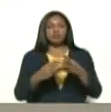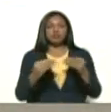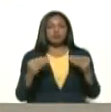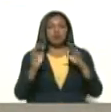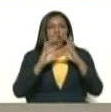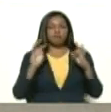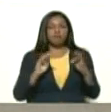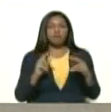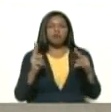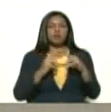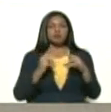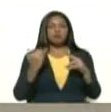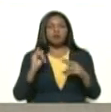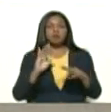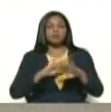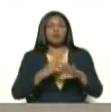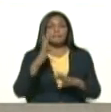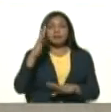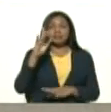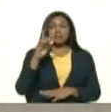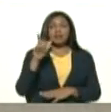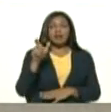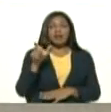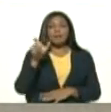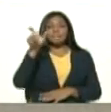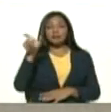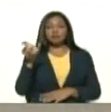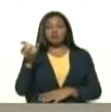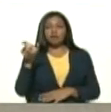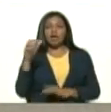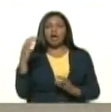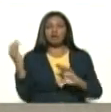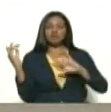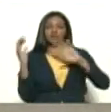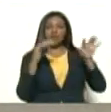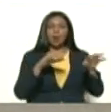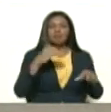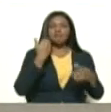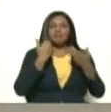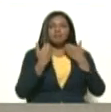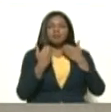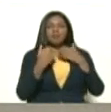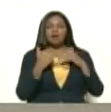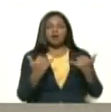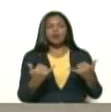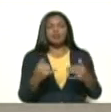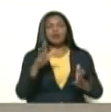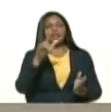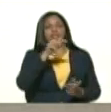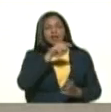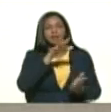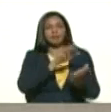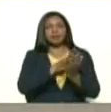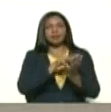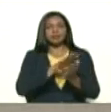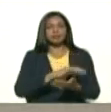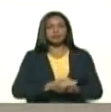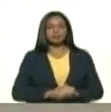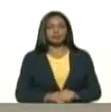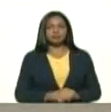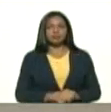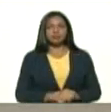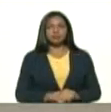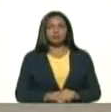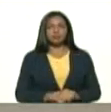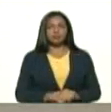de relacionamiento porque parece que es la persona que trajo en estos casos la enfermedad